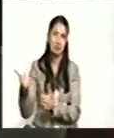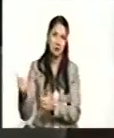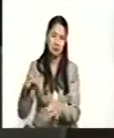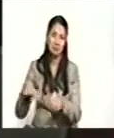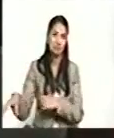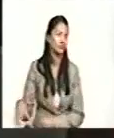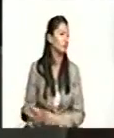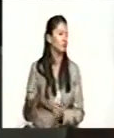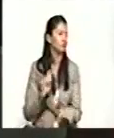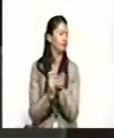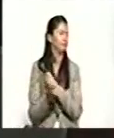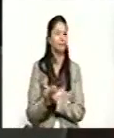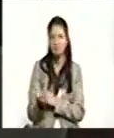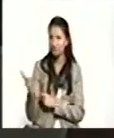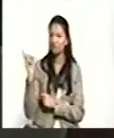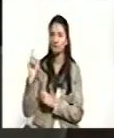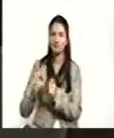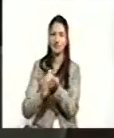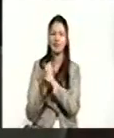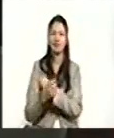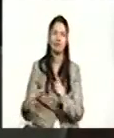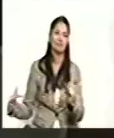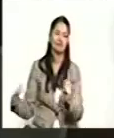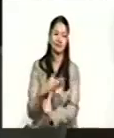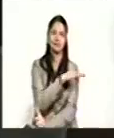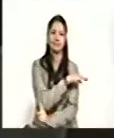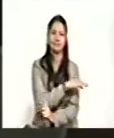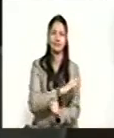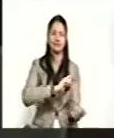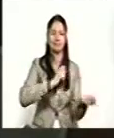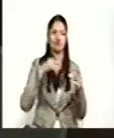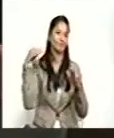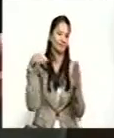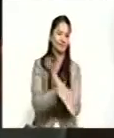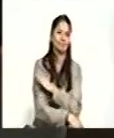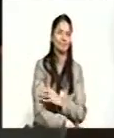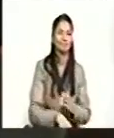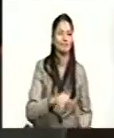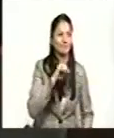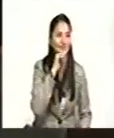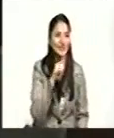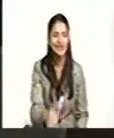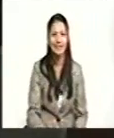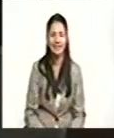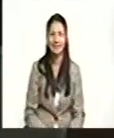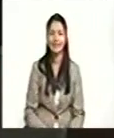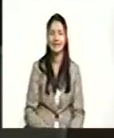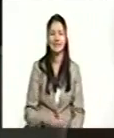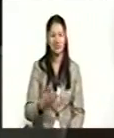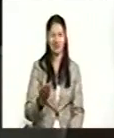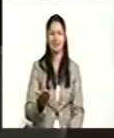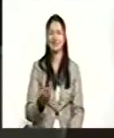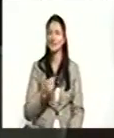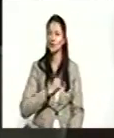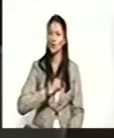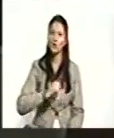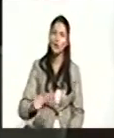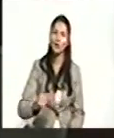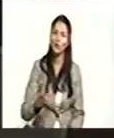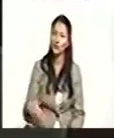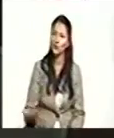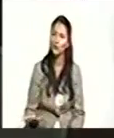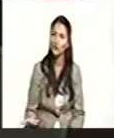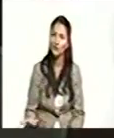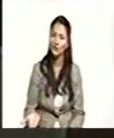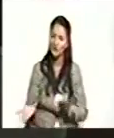politiquería de caprecom y Eso terminó convertido en un desastre Cómo pretender que haya un